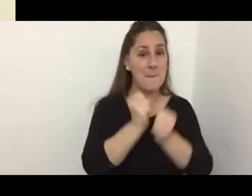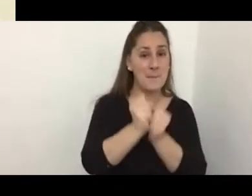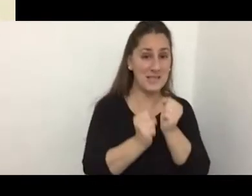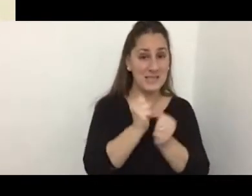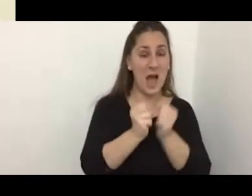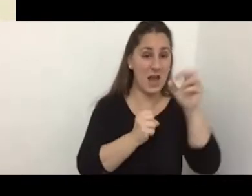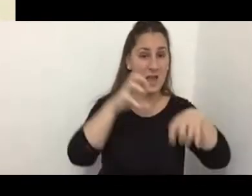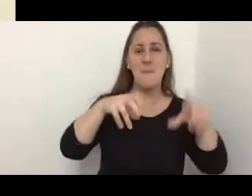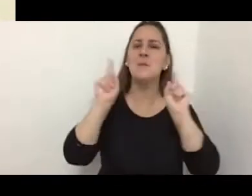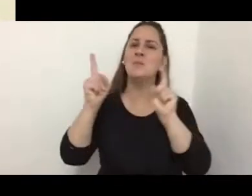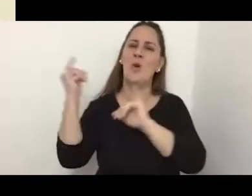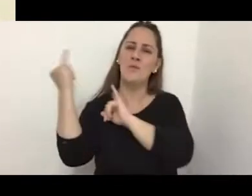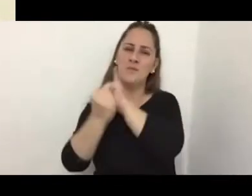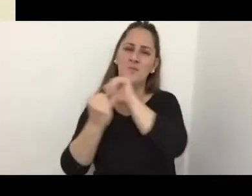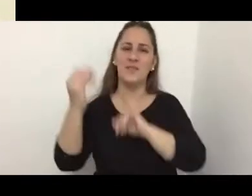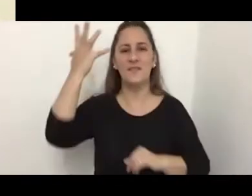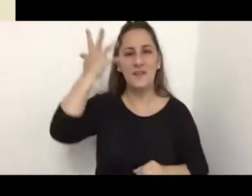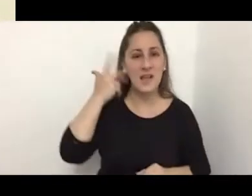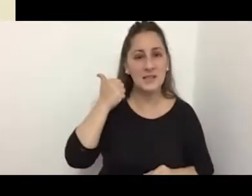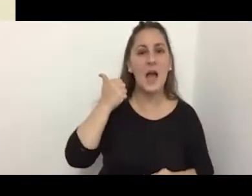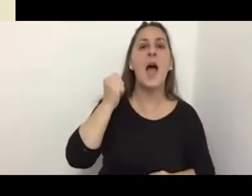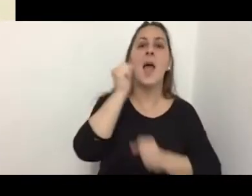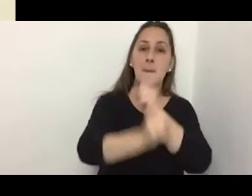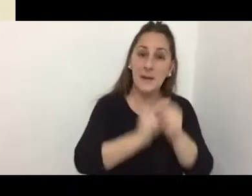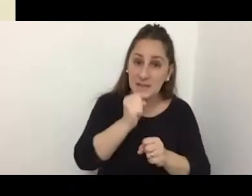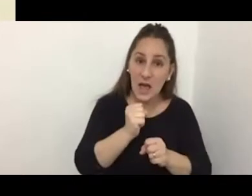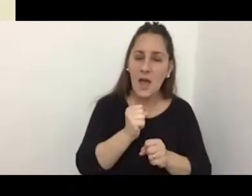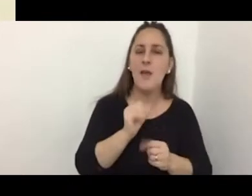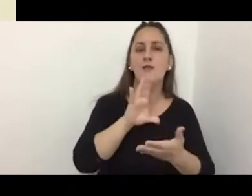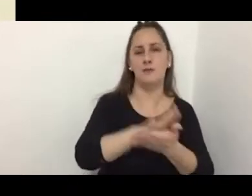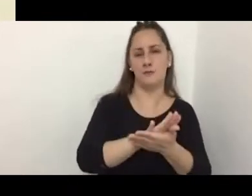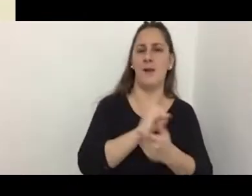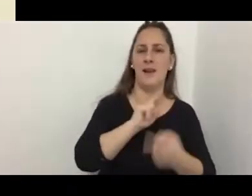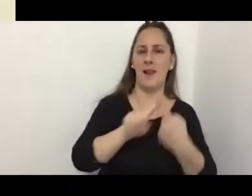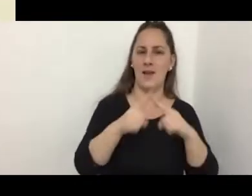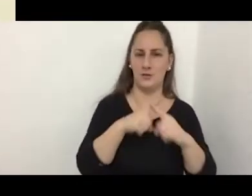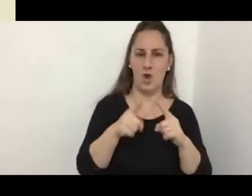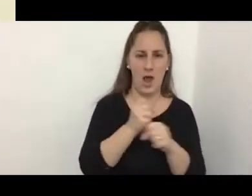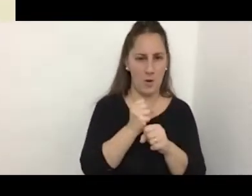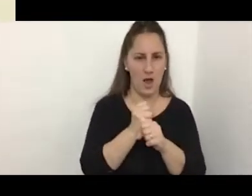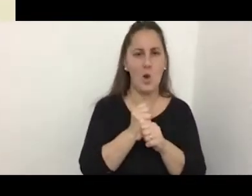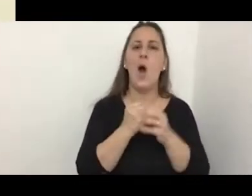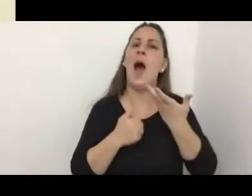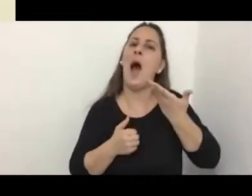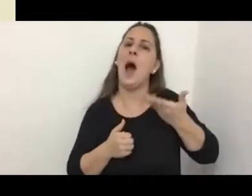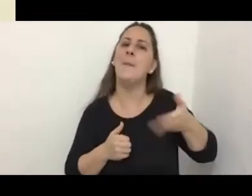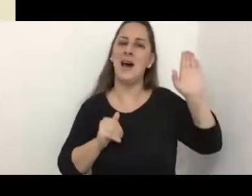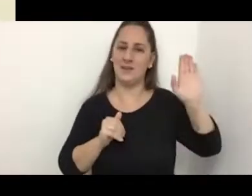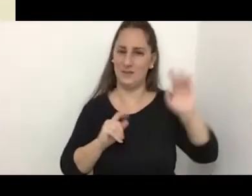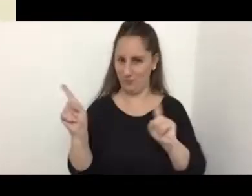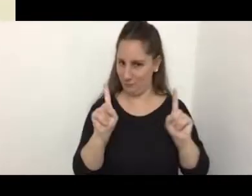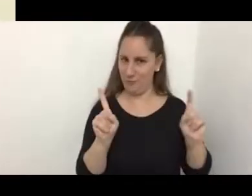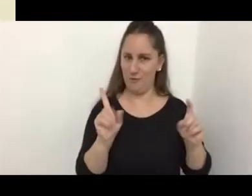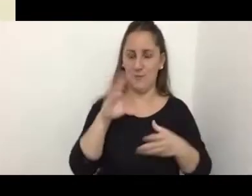los franceses, es responsabilidad social empresaria a la luz de las relaciones laborales, no aisladamente, porque les cuento